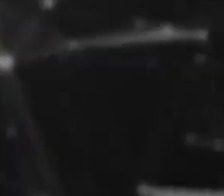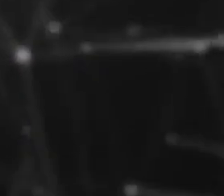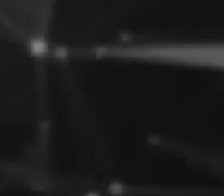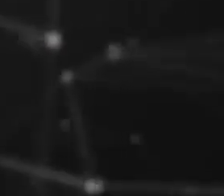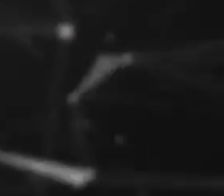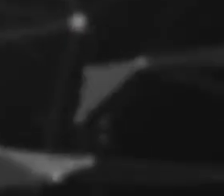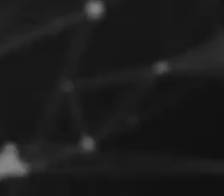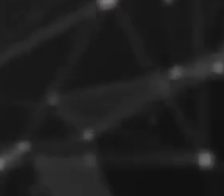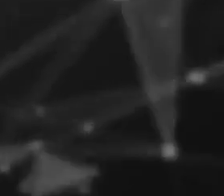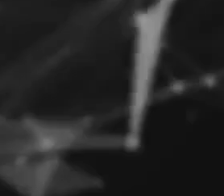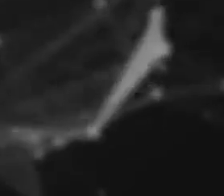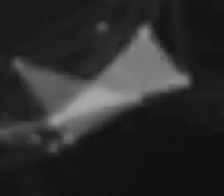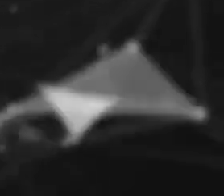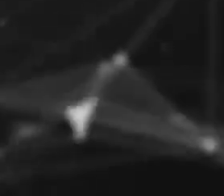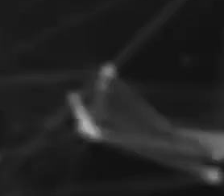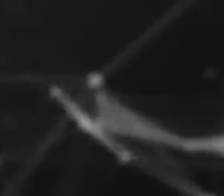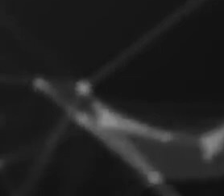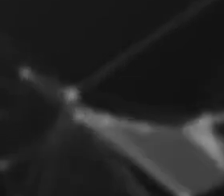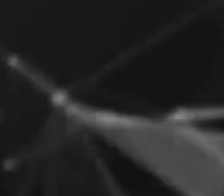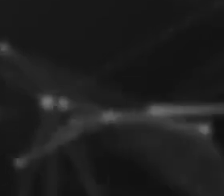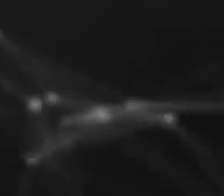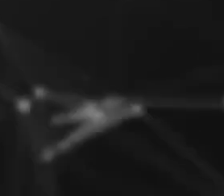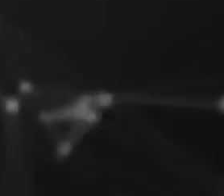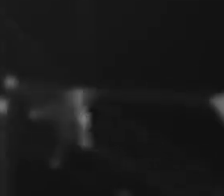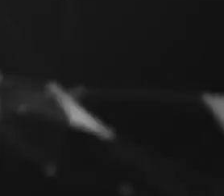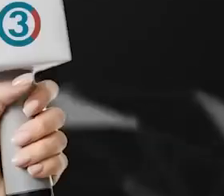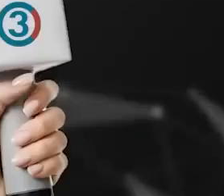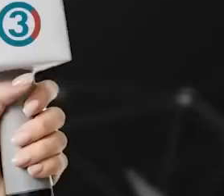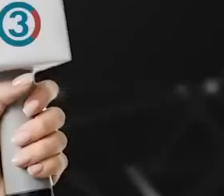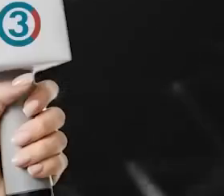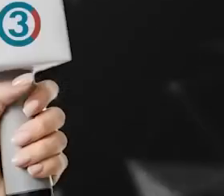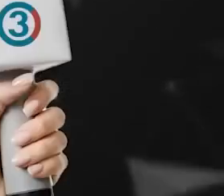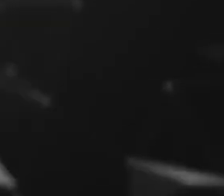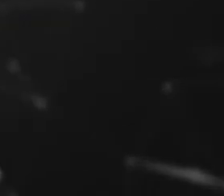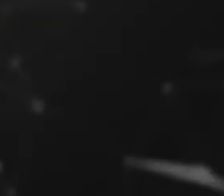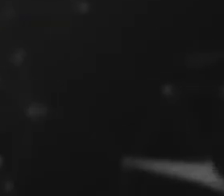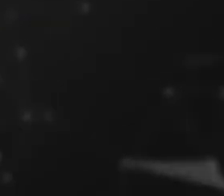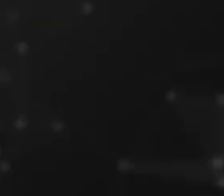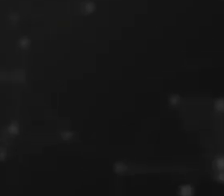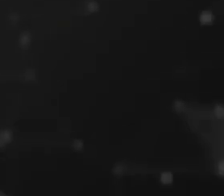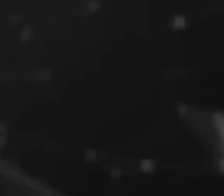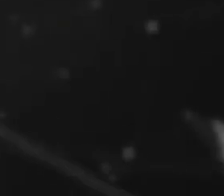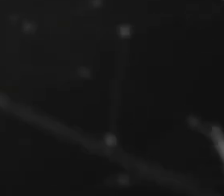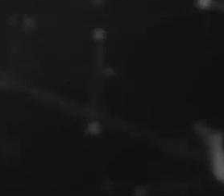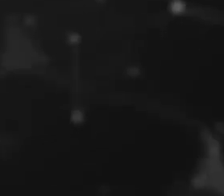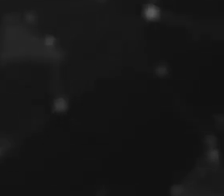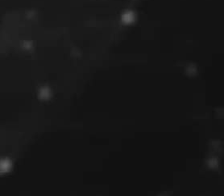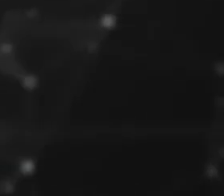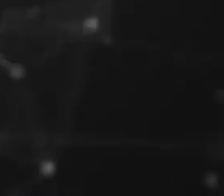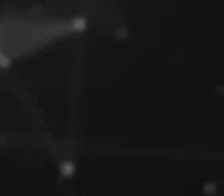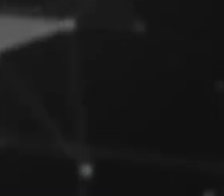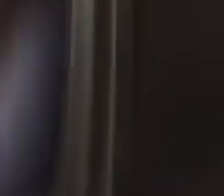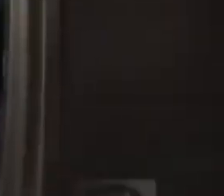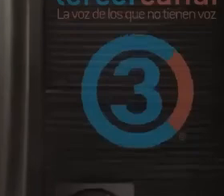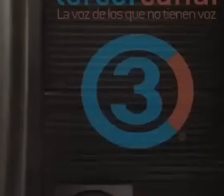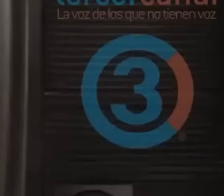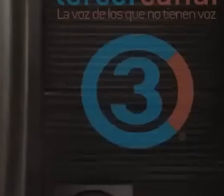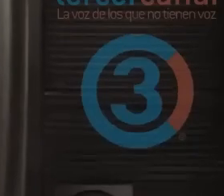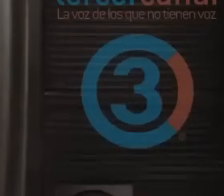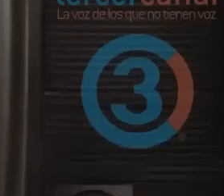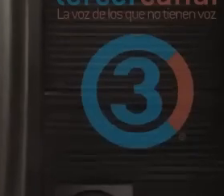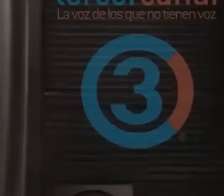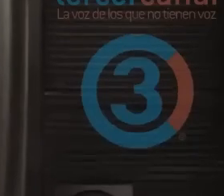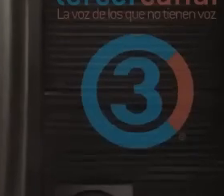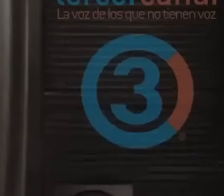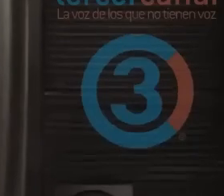304-271-5010 y elige la opción Neki. Continúa los pasos y confirma tu aporte. Y listo, juntos visibilizamos la otra Colombia. Si te gusta